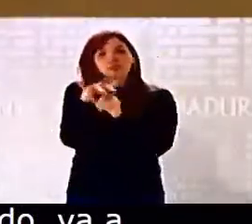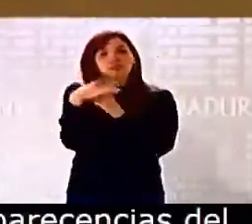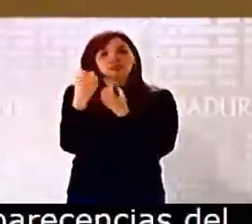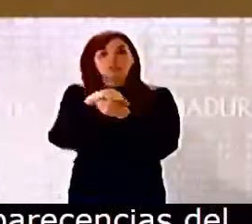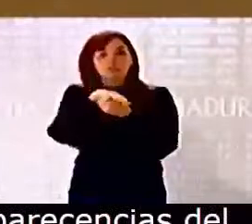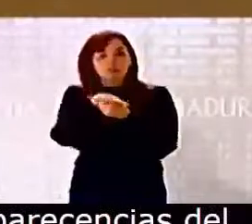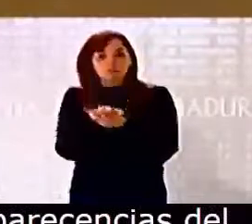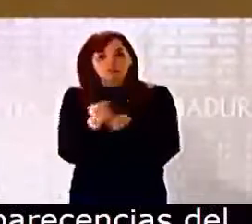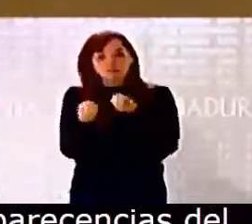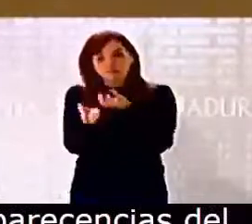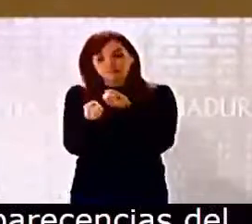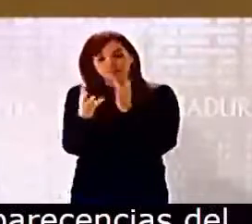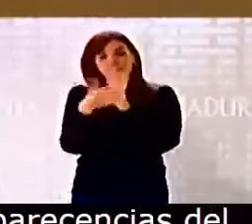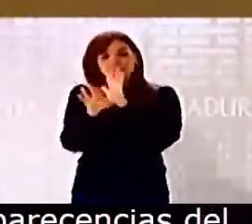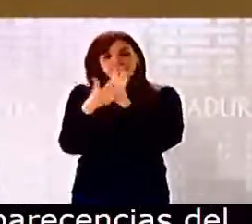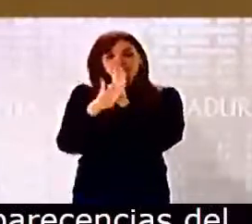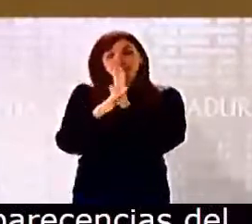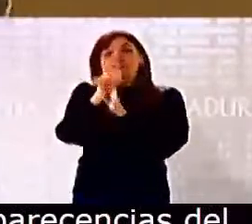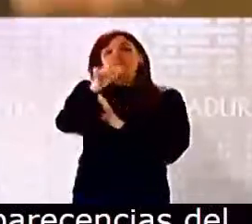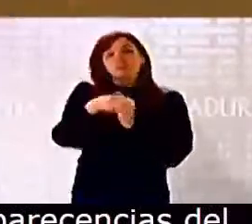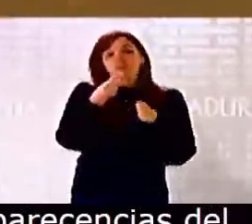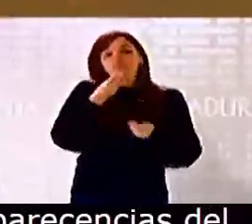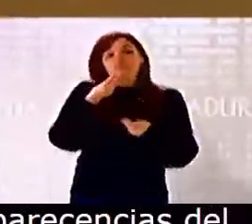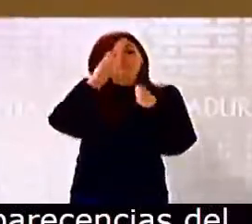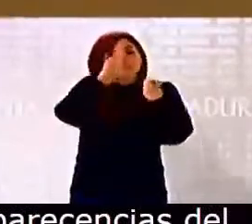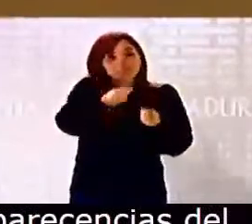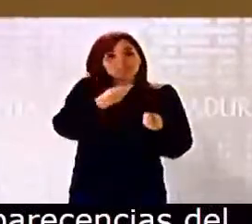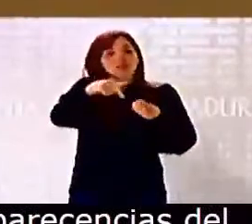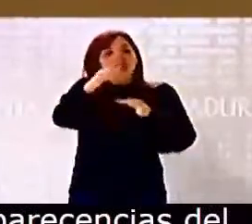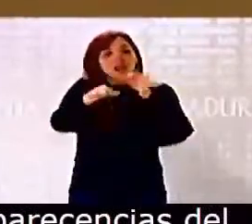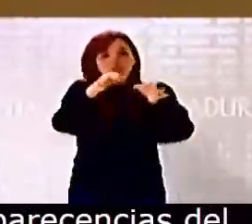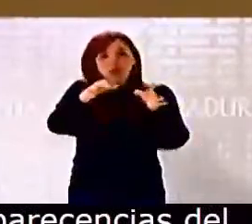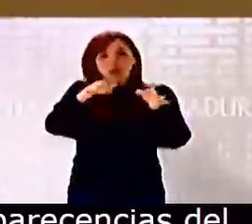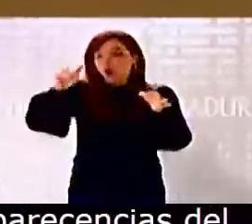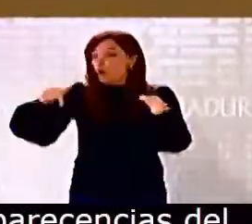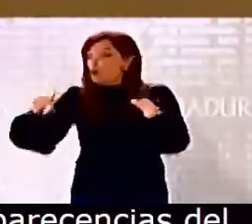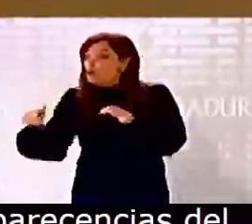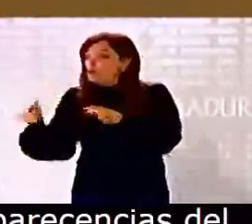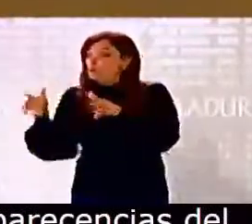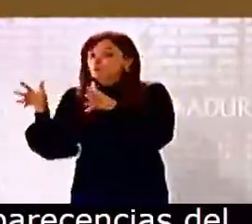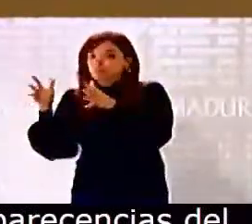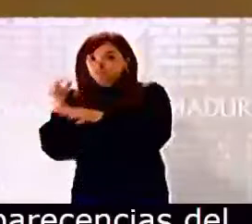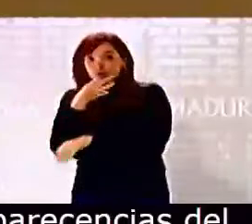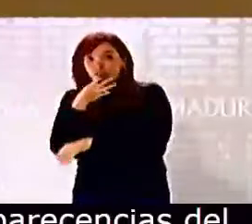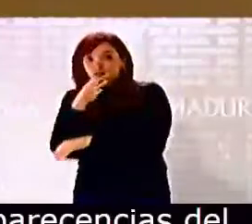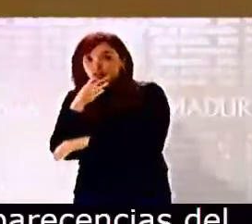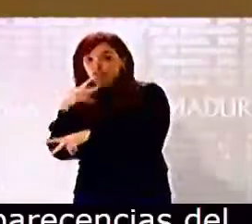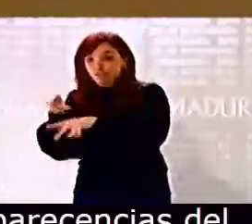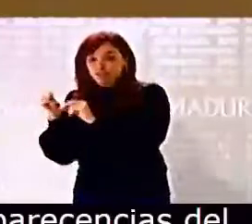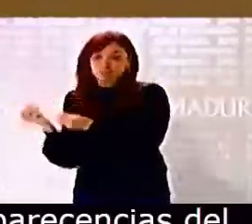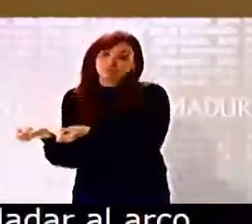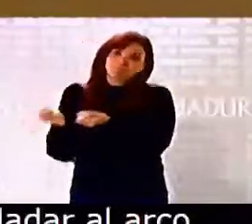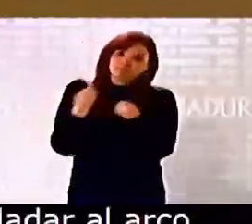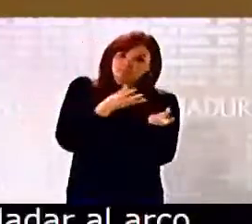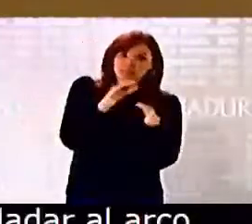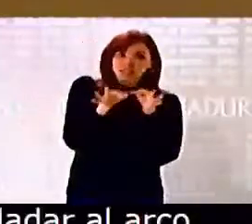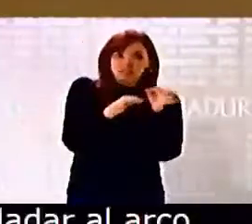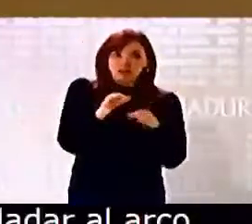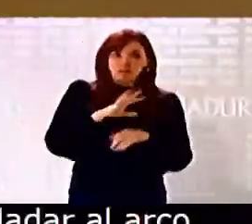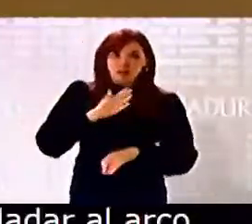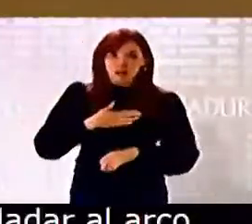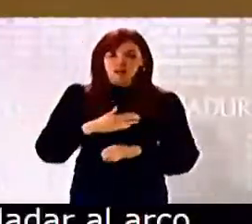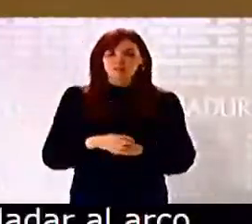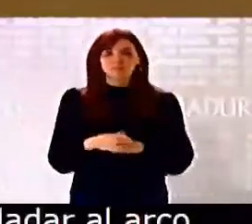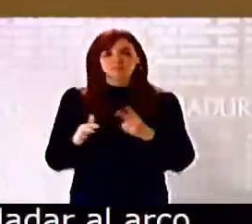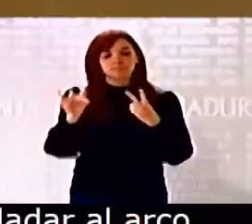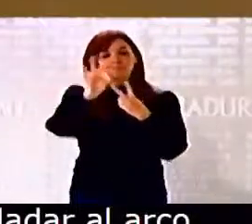tanto, poder trasladar también al arco parlamentario lo que hoy se decida en el Consejo Interterritorial, la del consejero de Economía, para